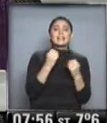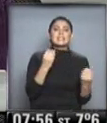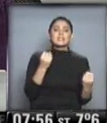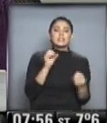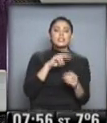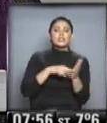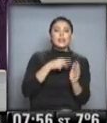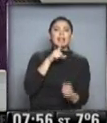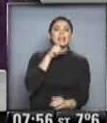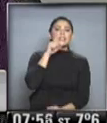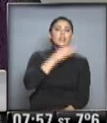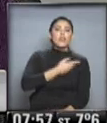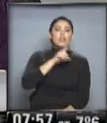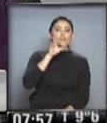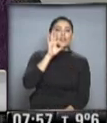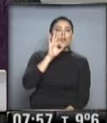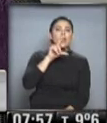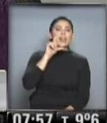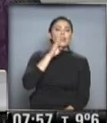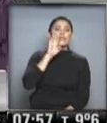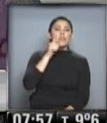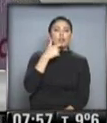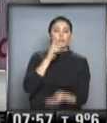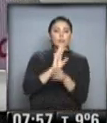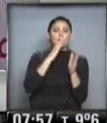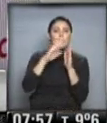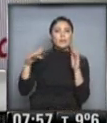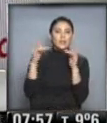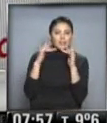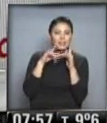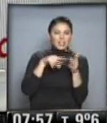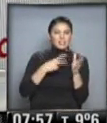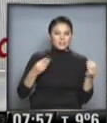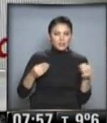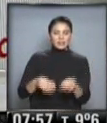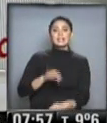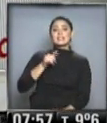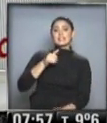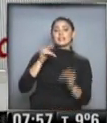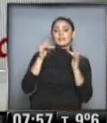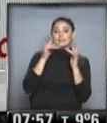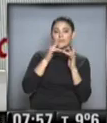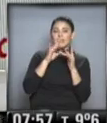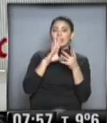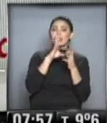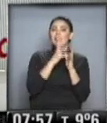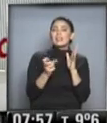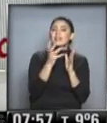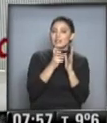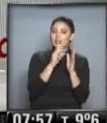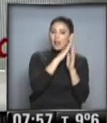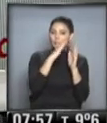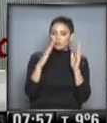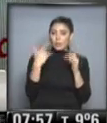Vos presidís Tiflolibros, que es una biblioteca virtual. Contanos un poquito cómo... Es una biblioteca virtual de libros en archivos digitales, en archivos que una